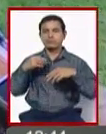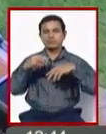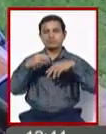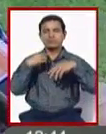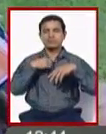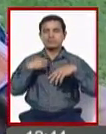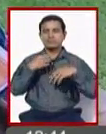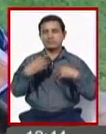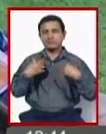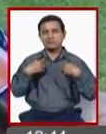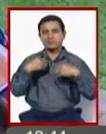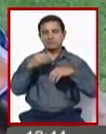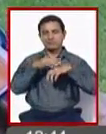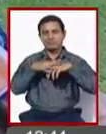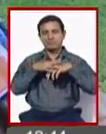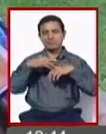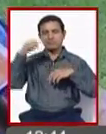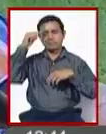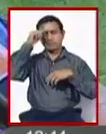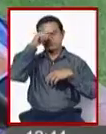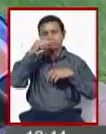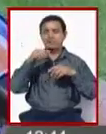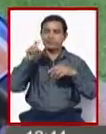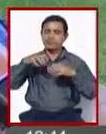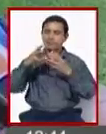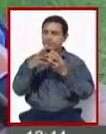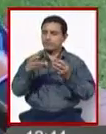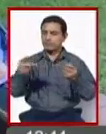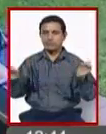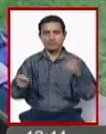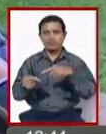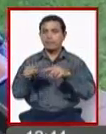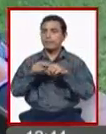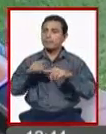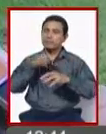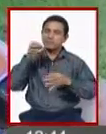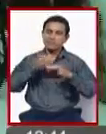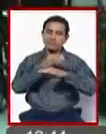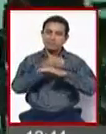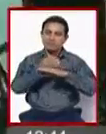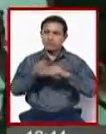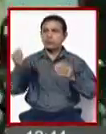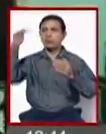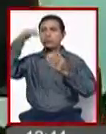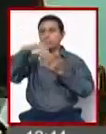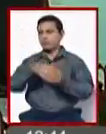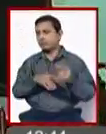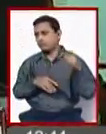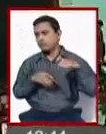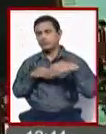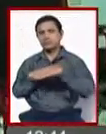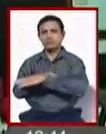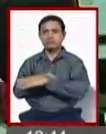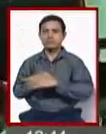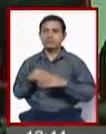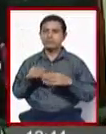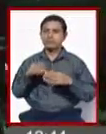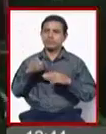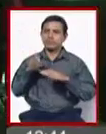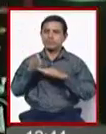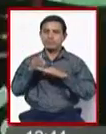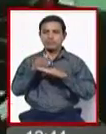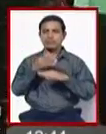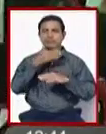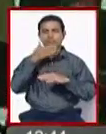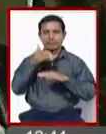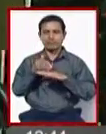negra todavía y tiene que esperar que desaparezca eso, pero si empeora va a volver a entrar. Está evolucionándose. Sí, sí,